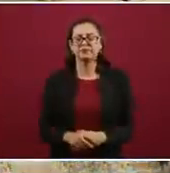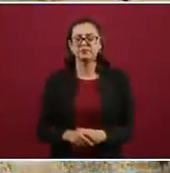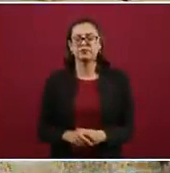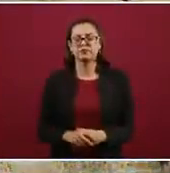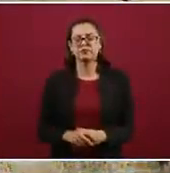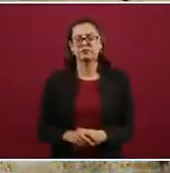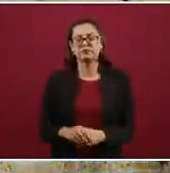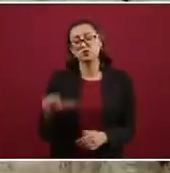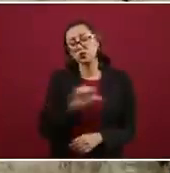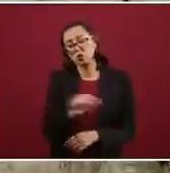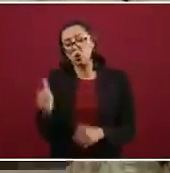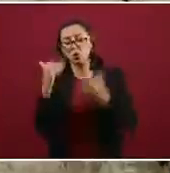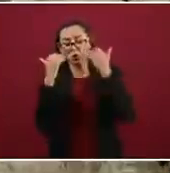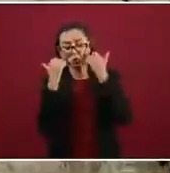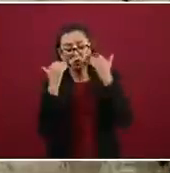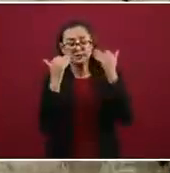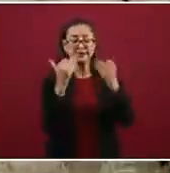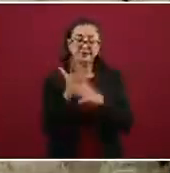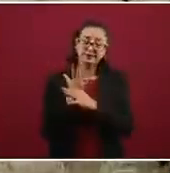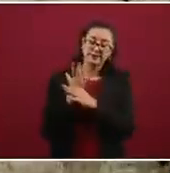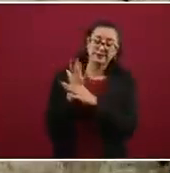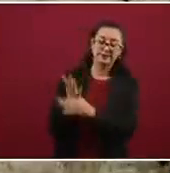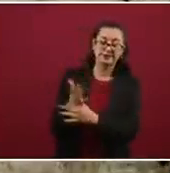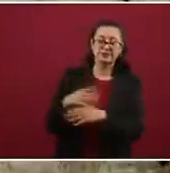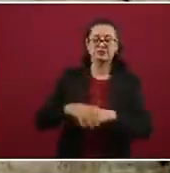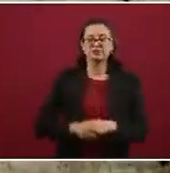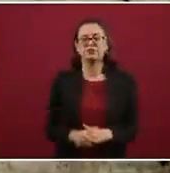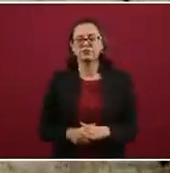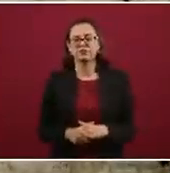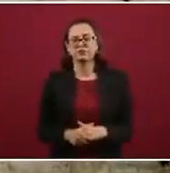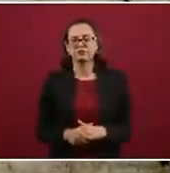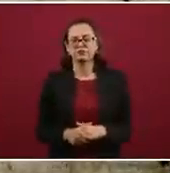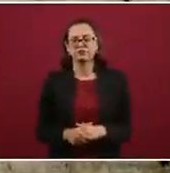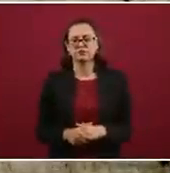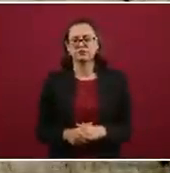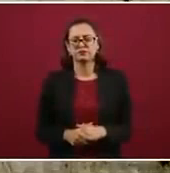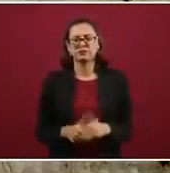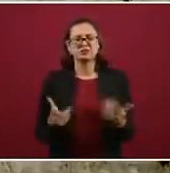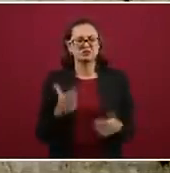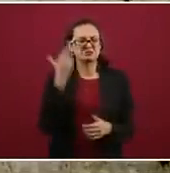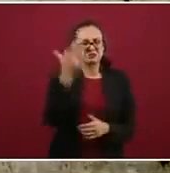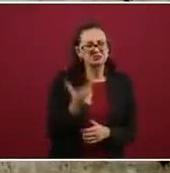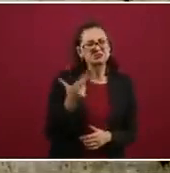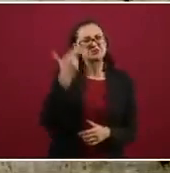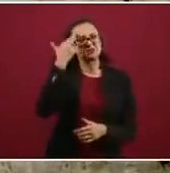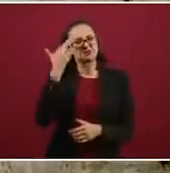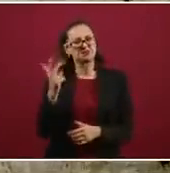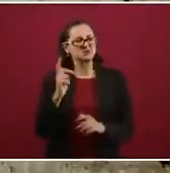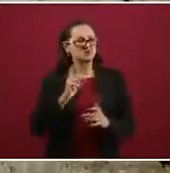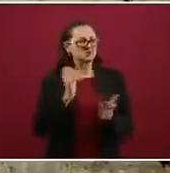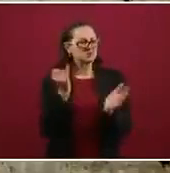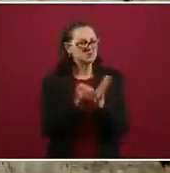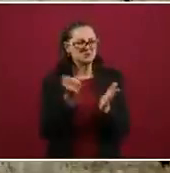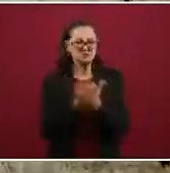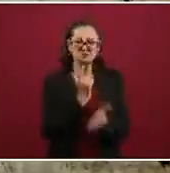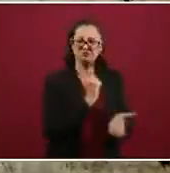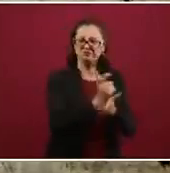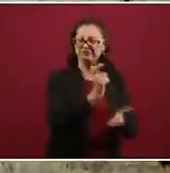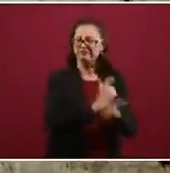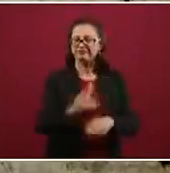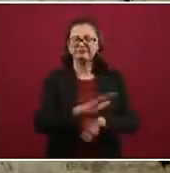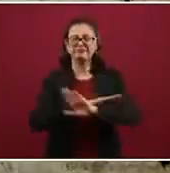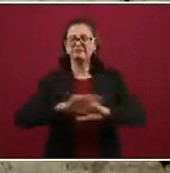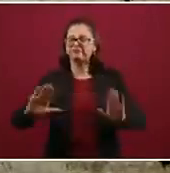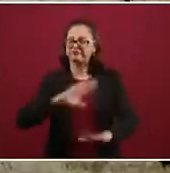Según un testigo, las palabras de Hidalgo fueron: no existe ya para nosotros ni el rey ni los tributos. Llegó el momento